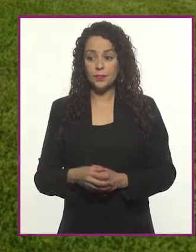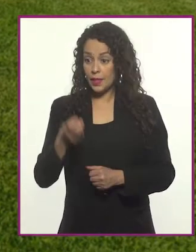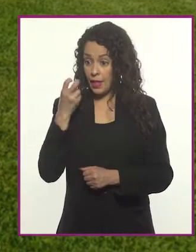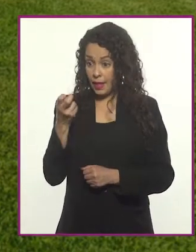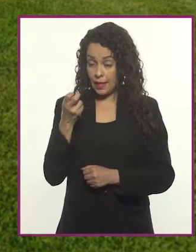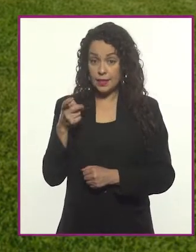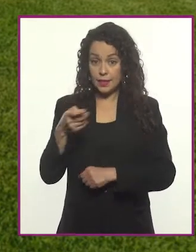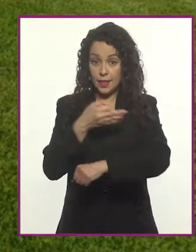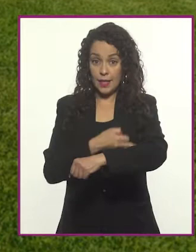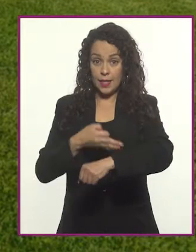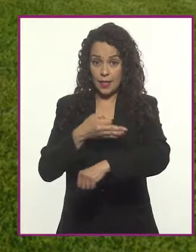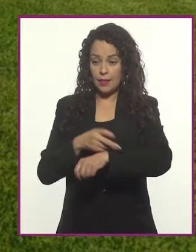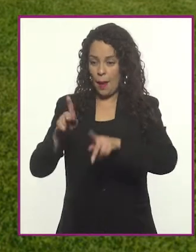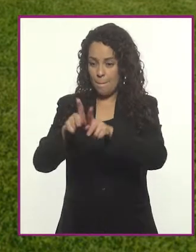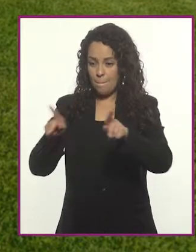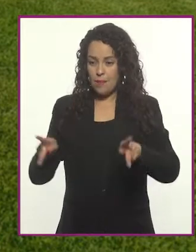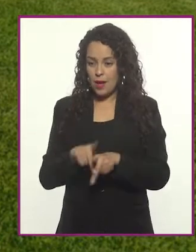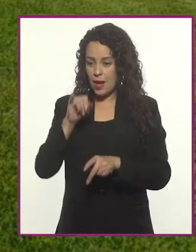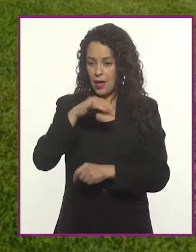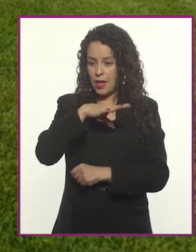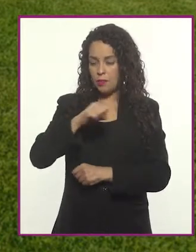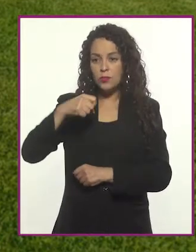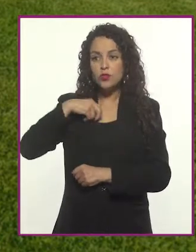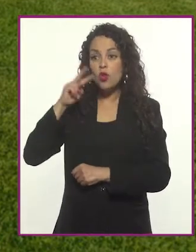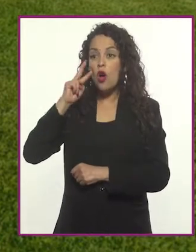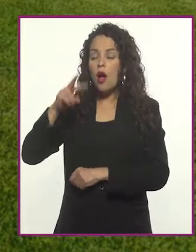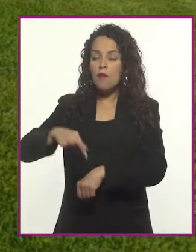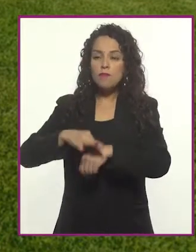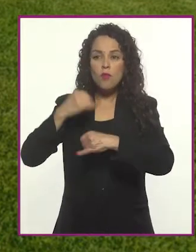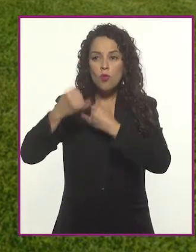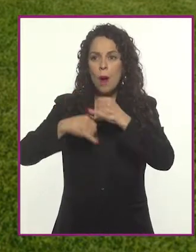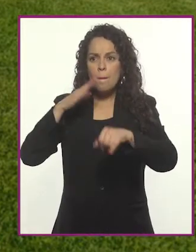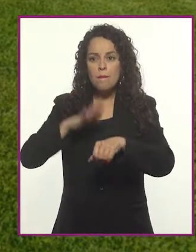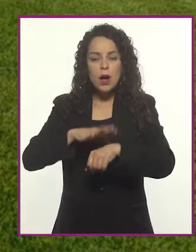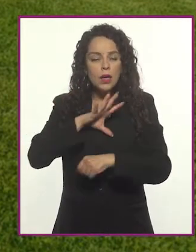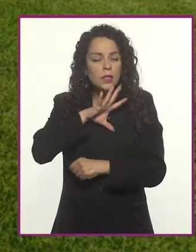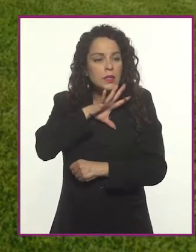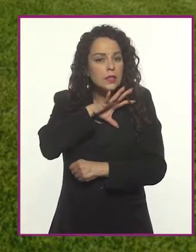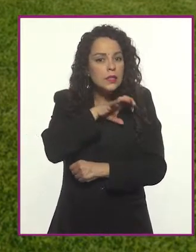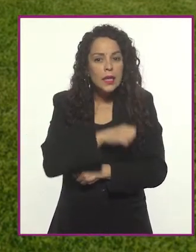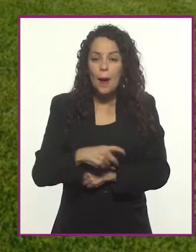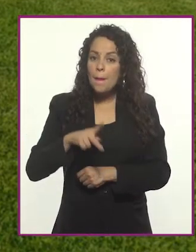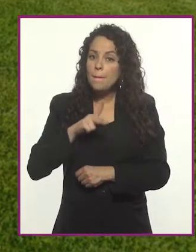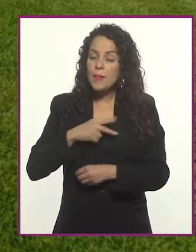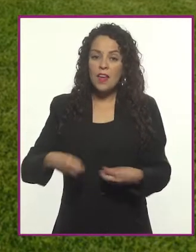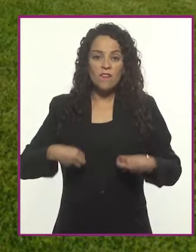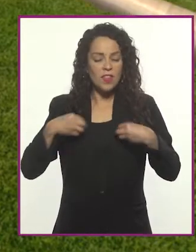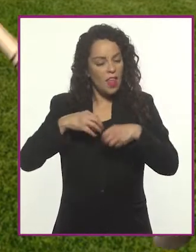Esa tarde en el Parque del Seguro, presencié uno de los juegos más emocionantes de mi vida.